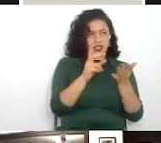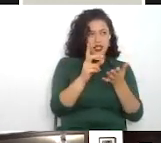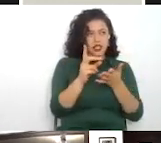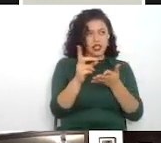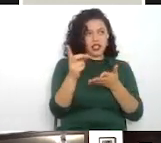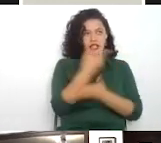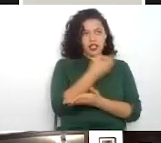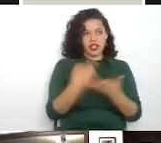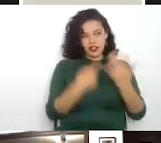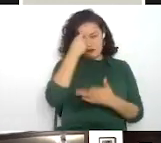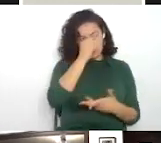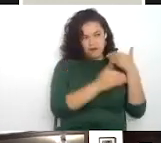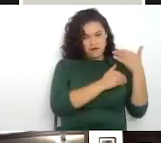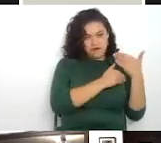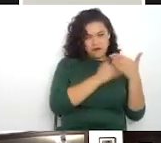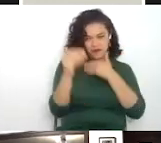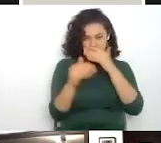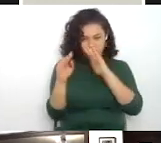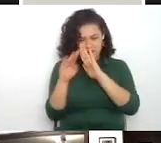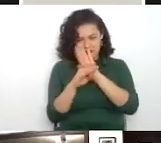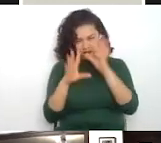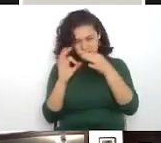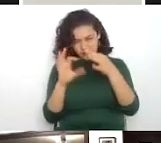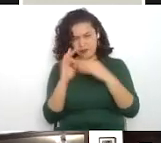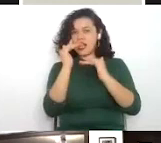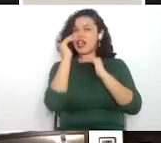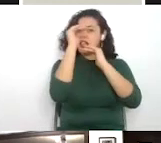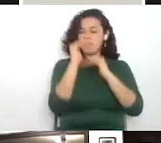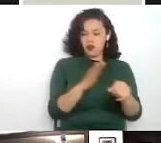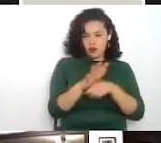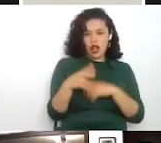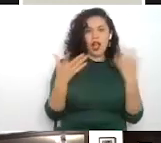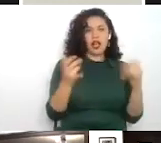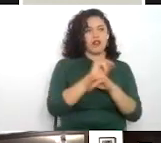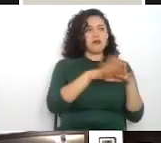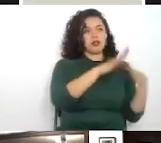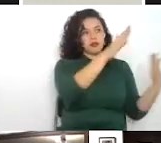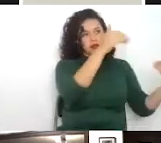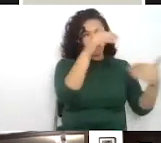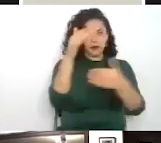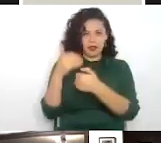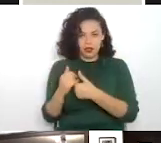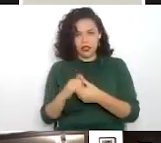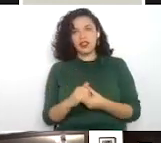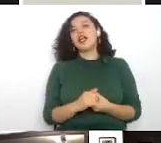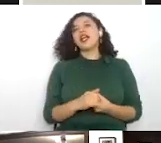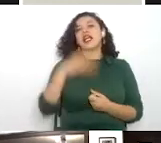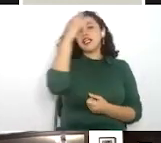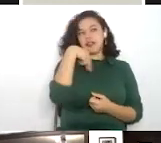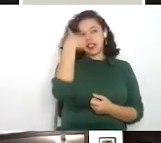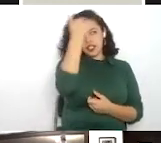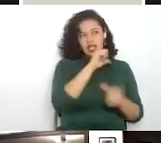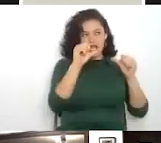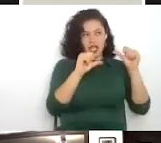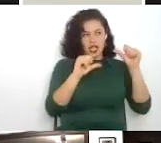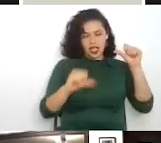procedimiento, cómo va a ser, la delimitación de los mismos, la recopilación de la información, el análisis de la información